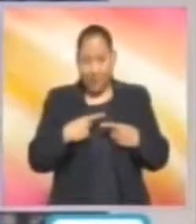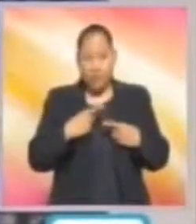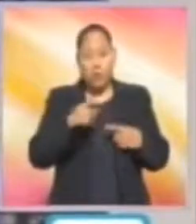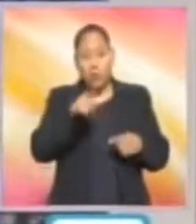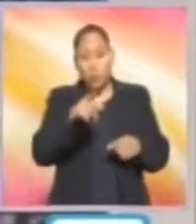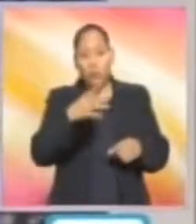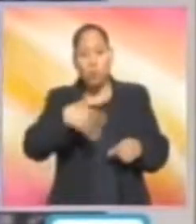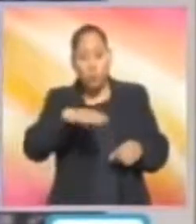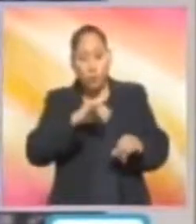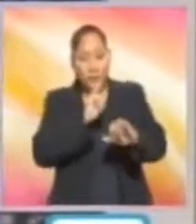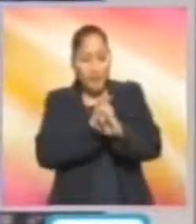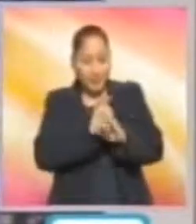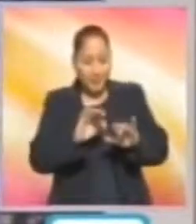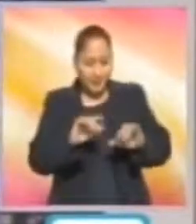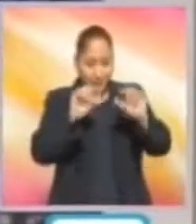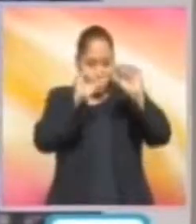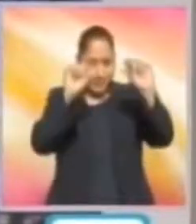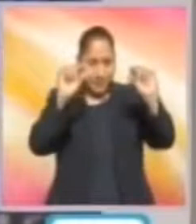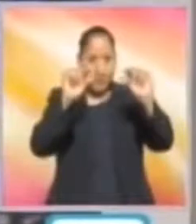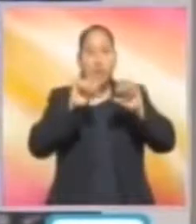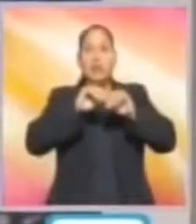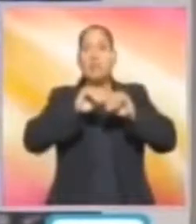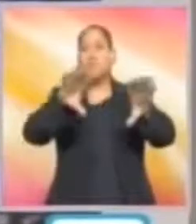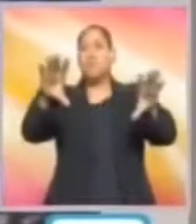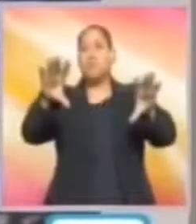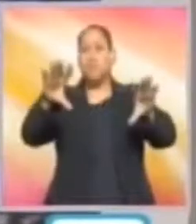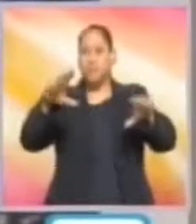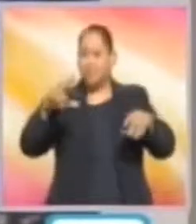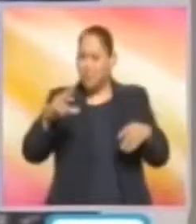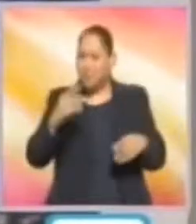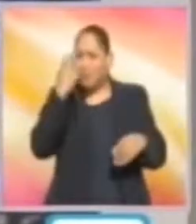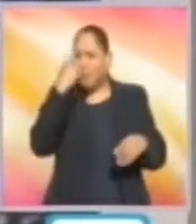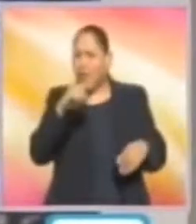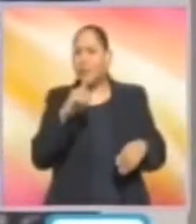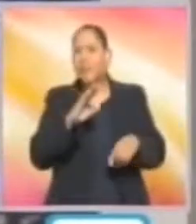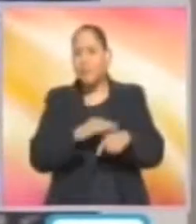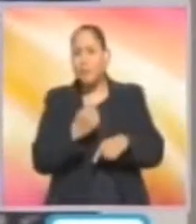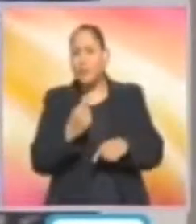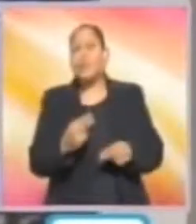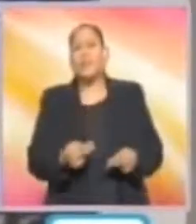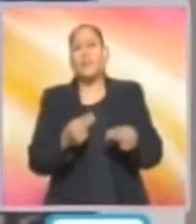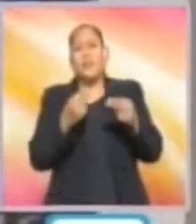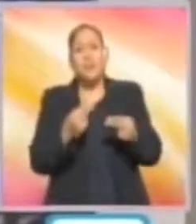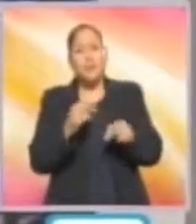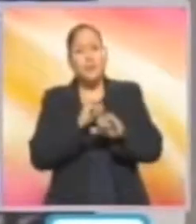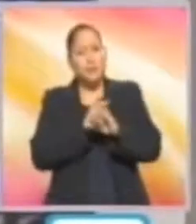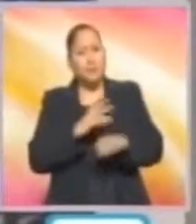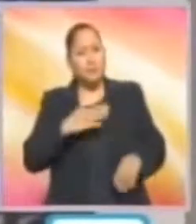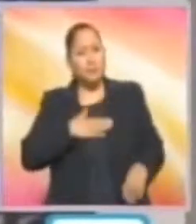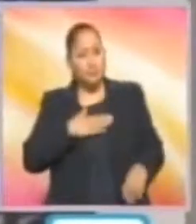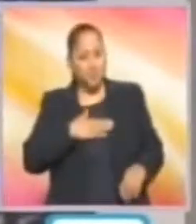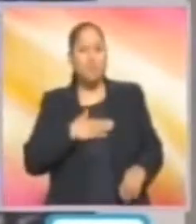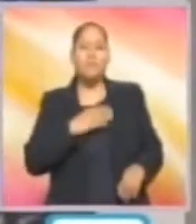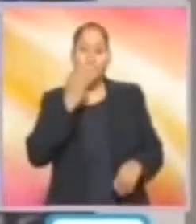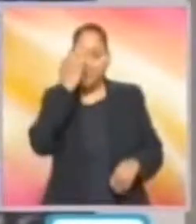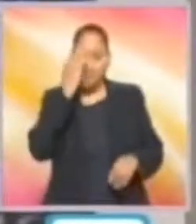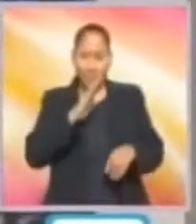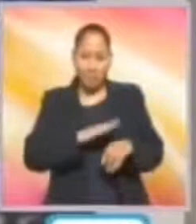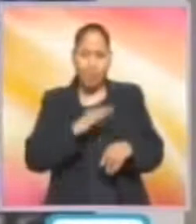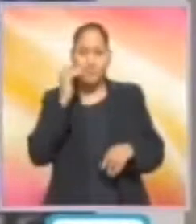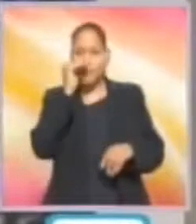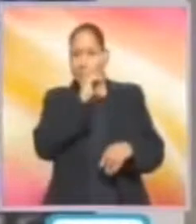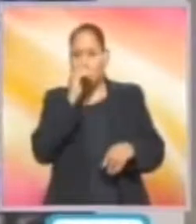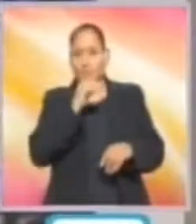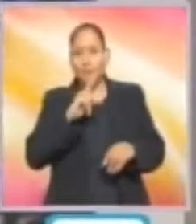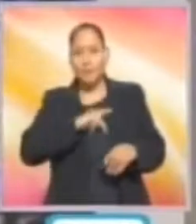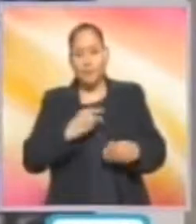búsqueda que usted haga en Internet sea de dominio público? ¿Para qué se hace esto? ¿Por qué se comercializa con esta información? Conozcamos más sobre las